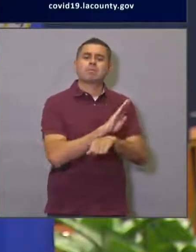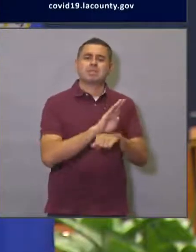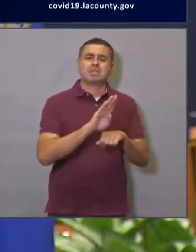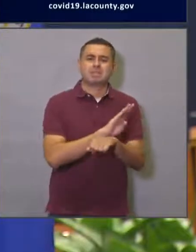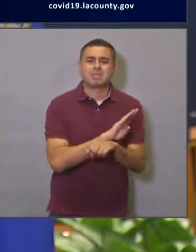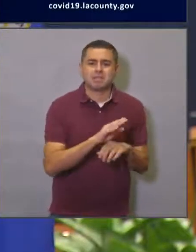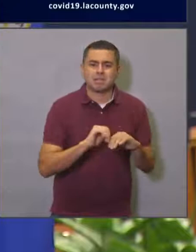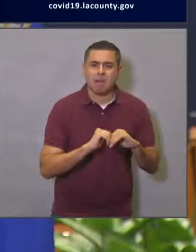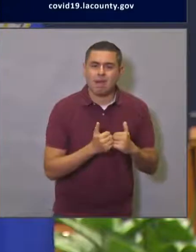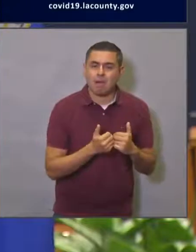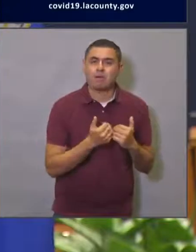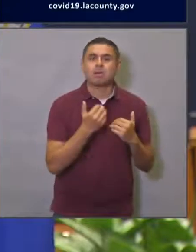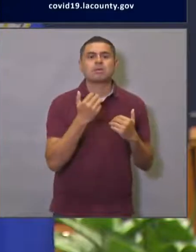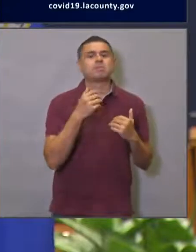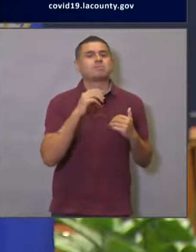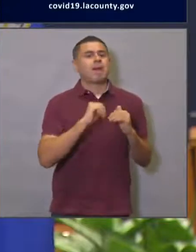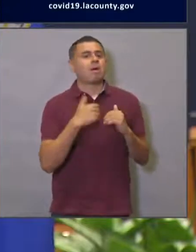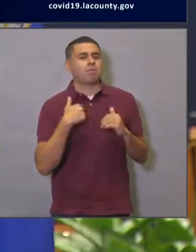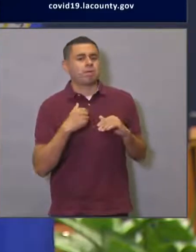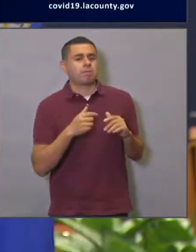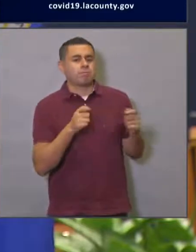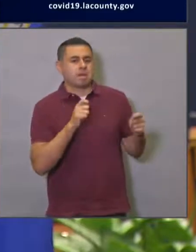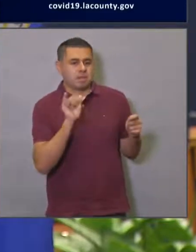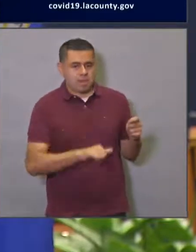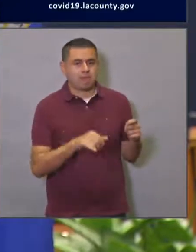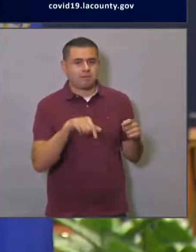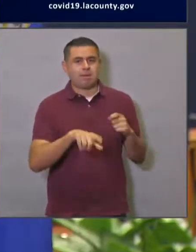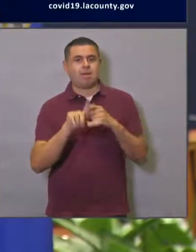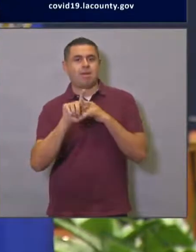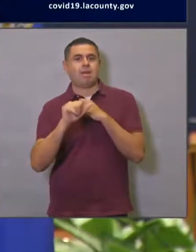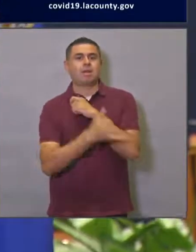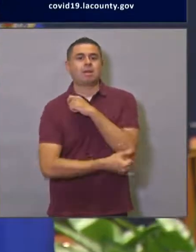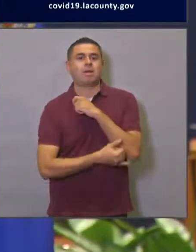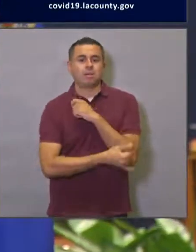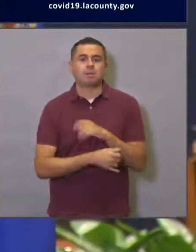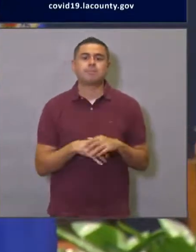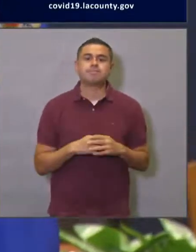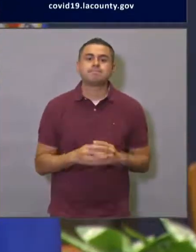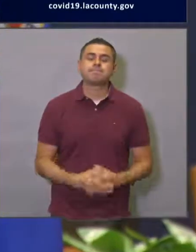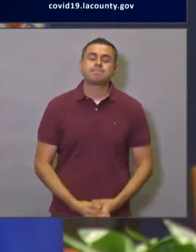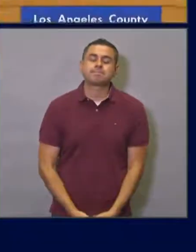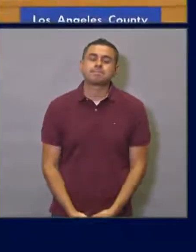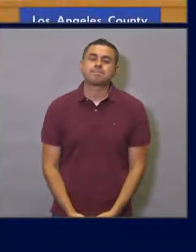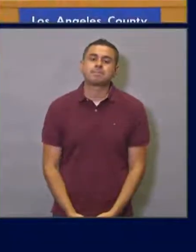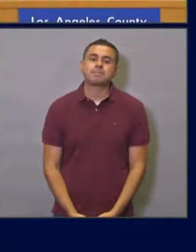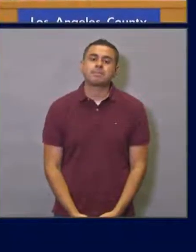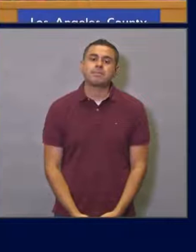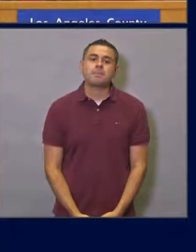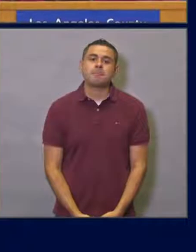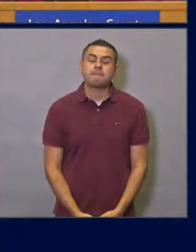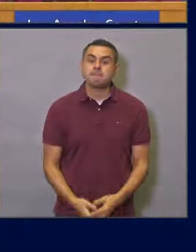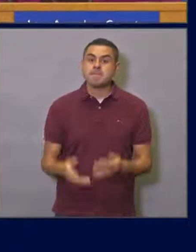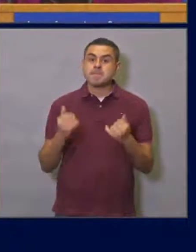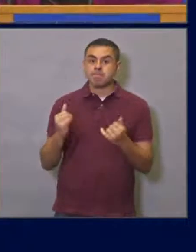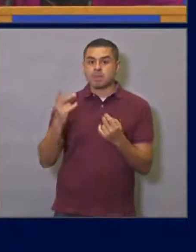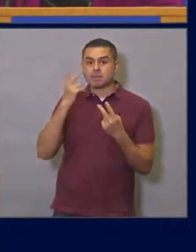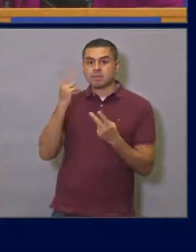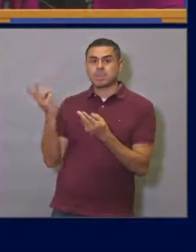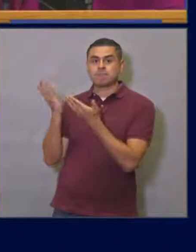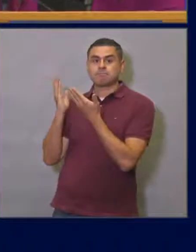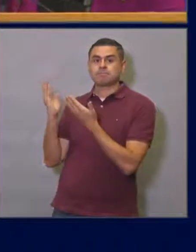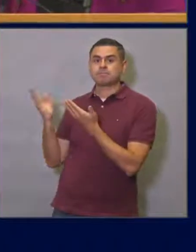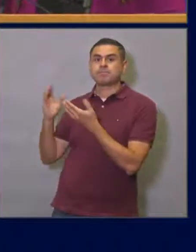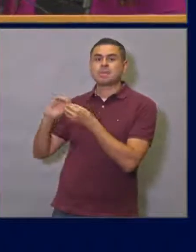nuestras comunidades en el condado de Los Ángeles. Ahora nos gustaría darles una actualización sobre